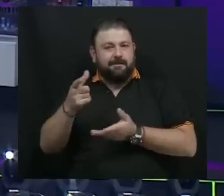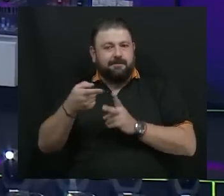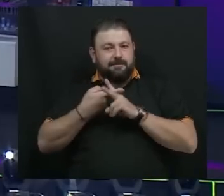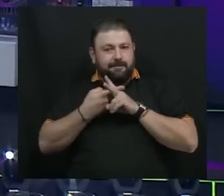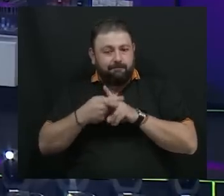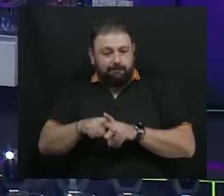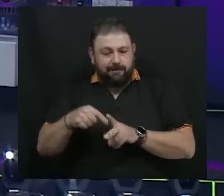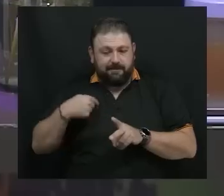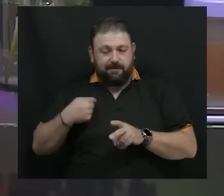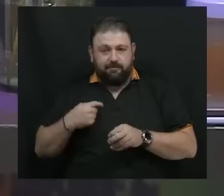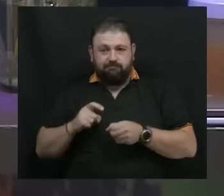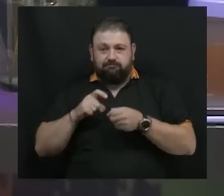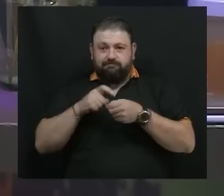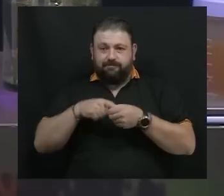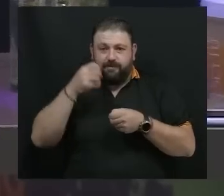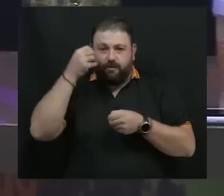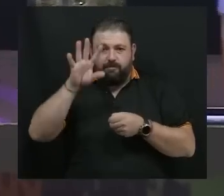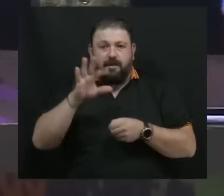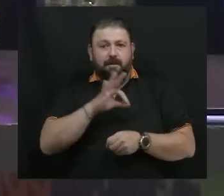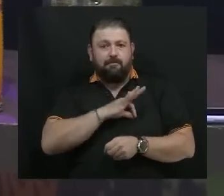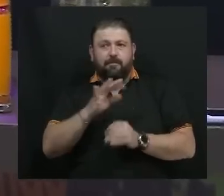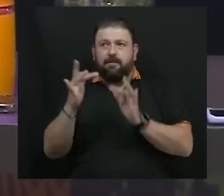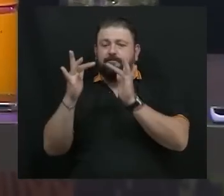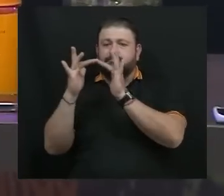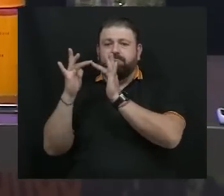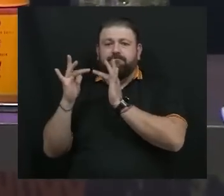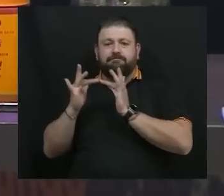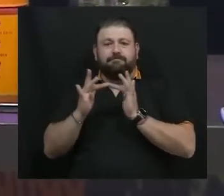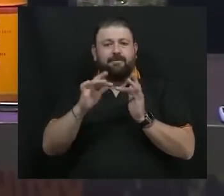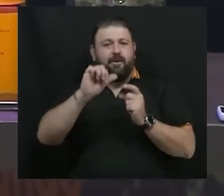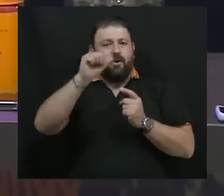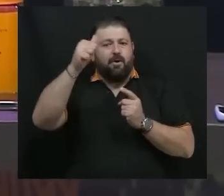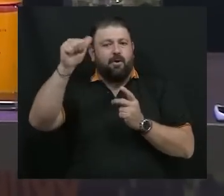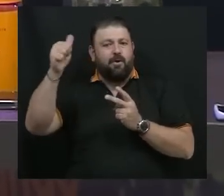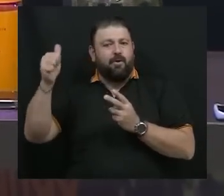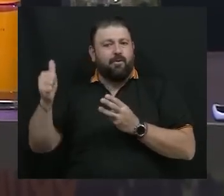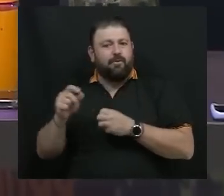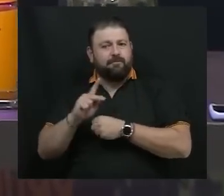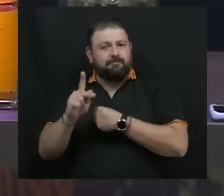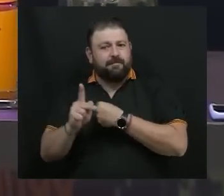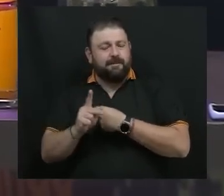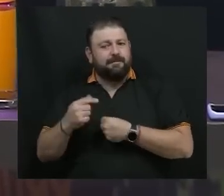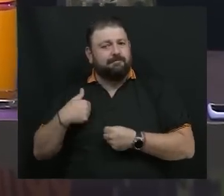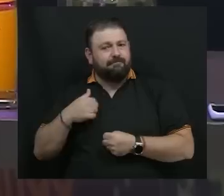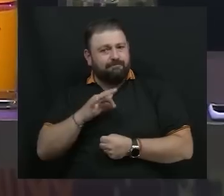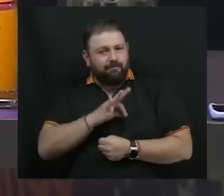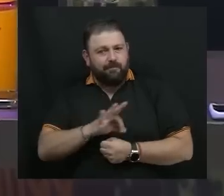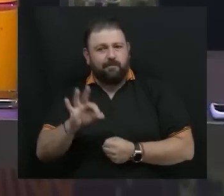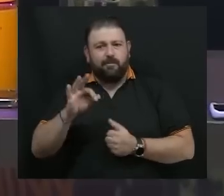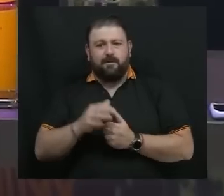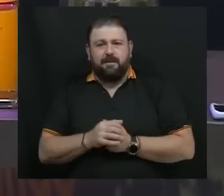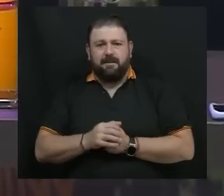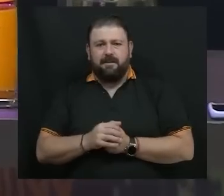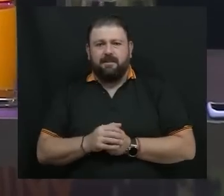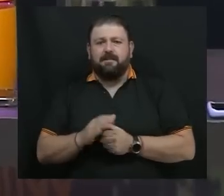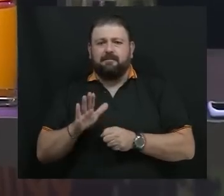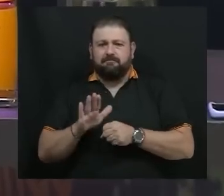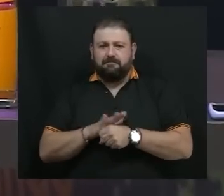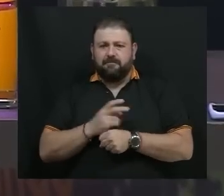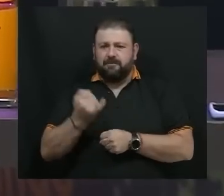otras monedas. Hoy, gracias al comercio electrónico, no se vale que tú solamente pues vendas ahí en tu